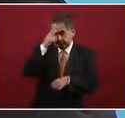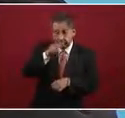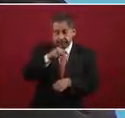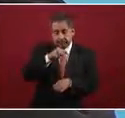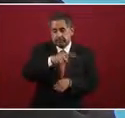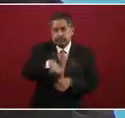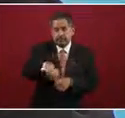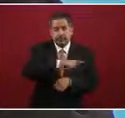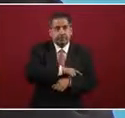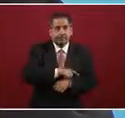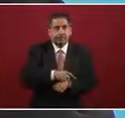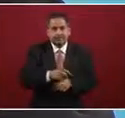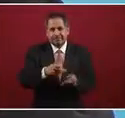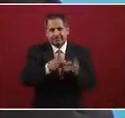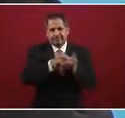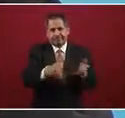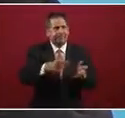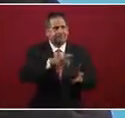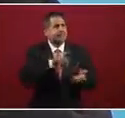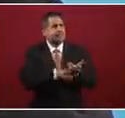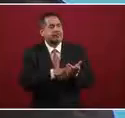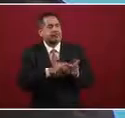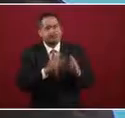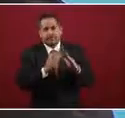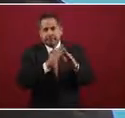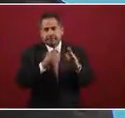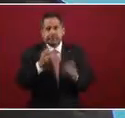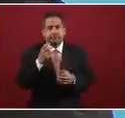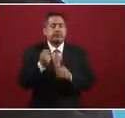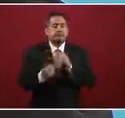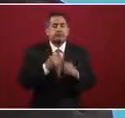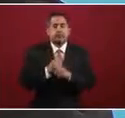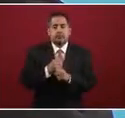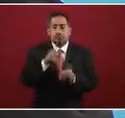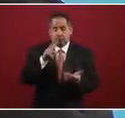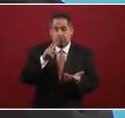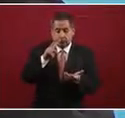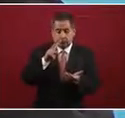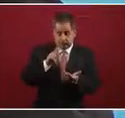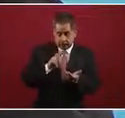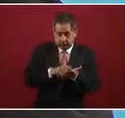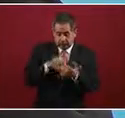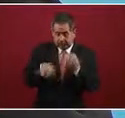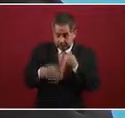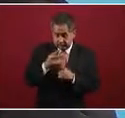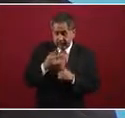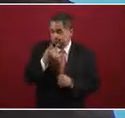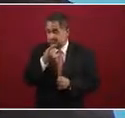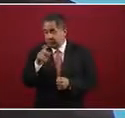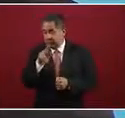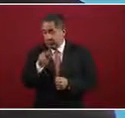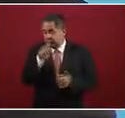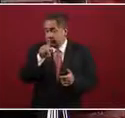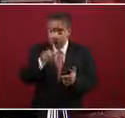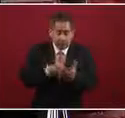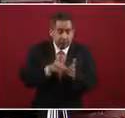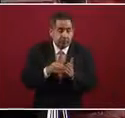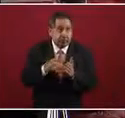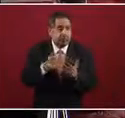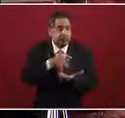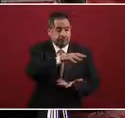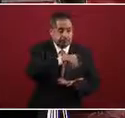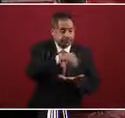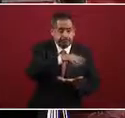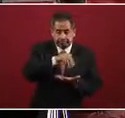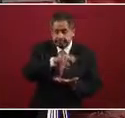México esta propiedad en 2014, valuada en 181 millones de pesos. Todas las cuatro fuentes a dónde se